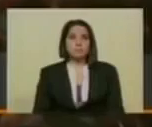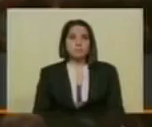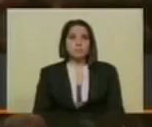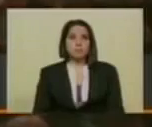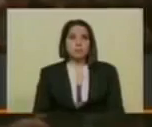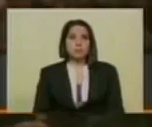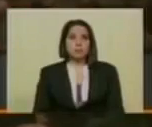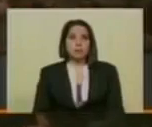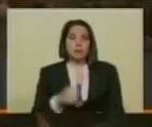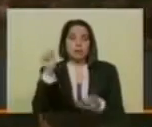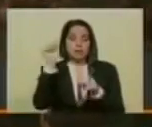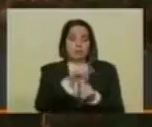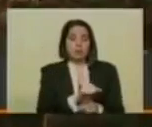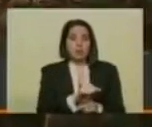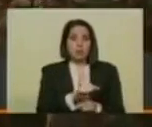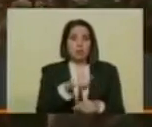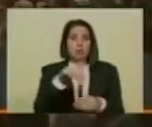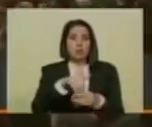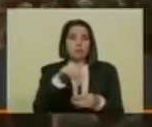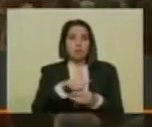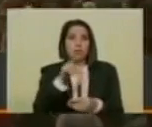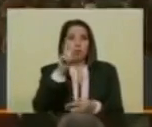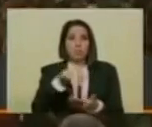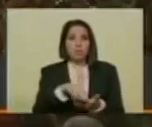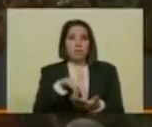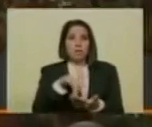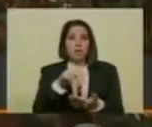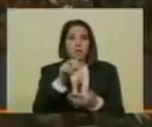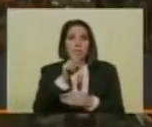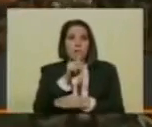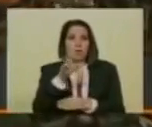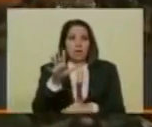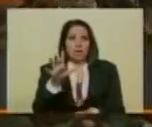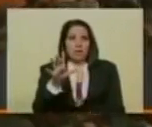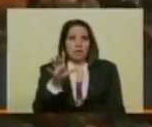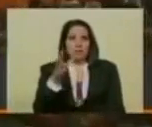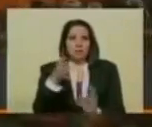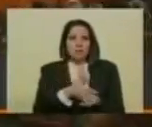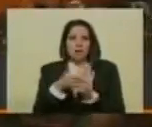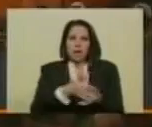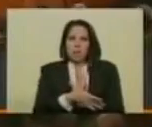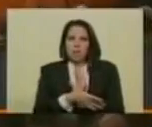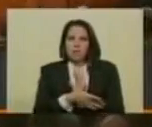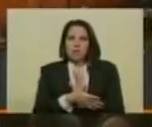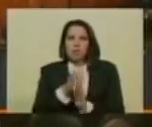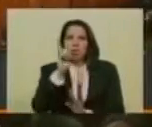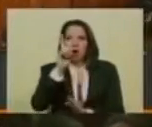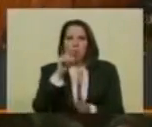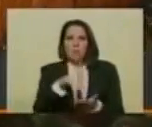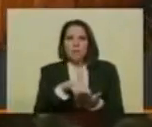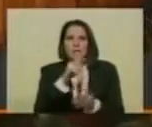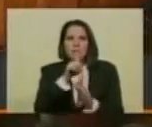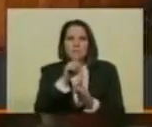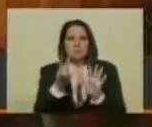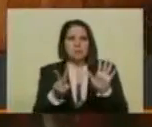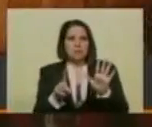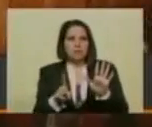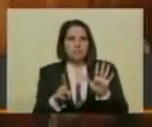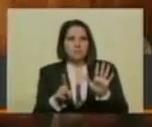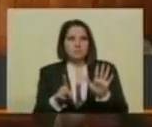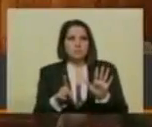derrota electoral de 2015, con motivo de los sucesos del 2016,